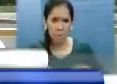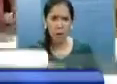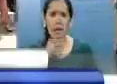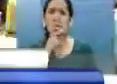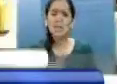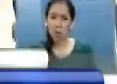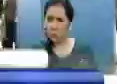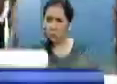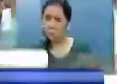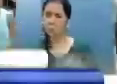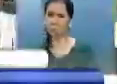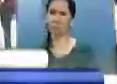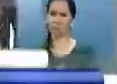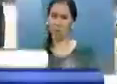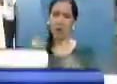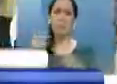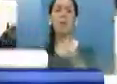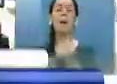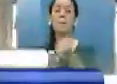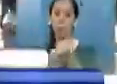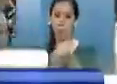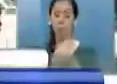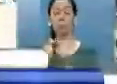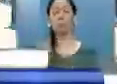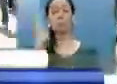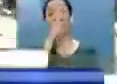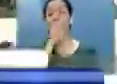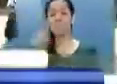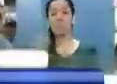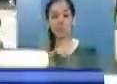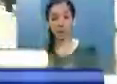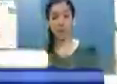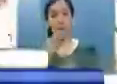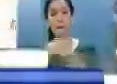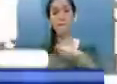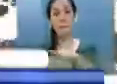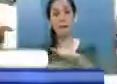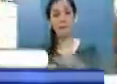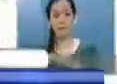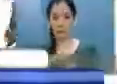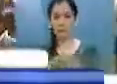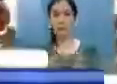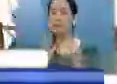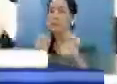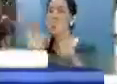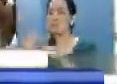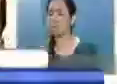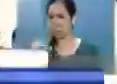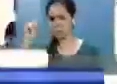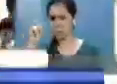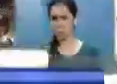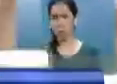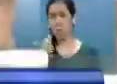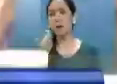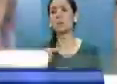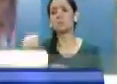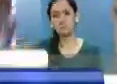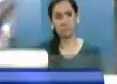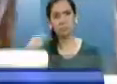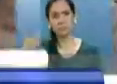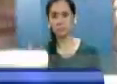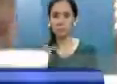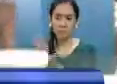país. Durante el desarrollo de la actividad se creó una base de datos en la que los asistentes pueden ofrecer un aporte para apoyar a la